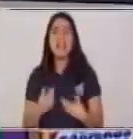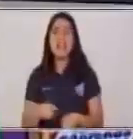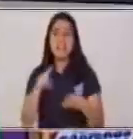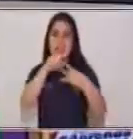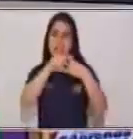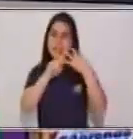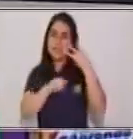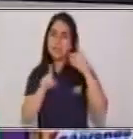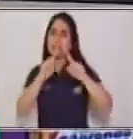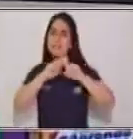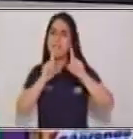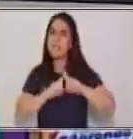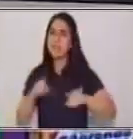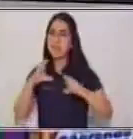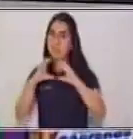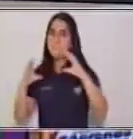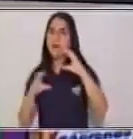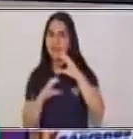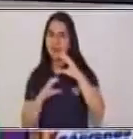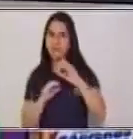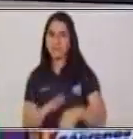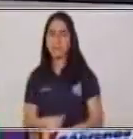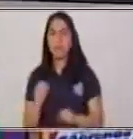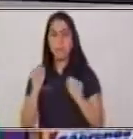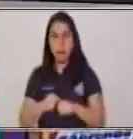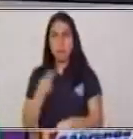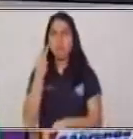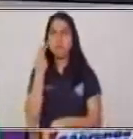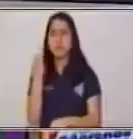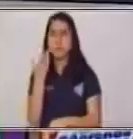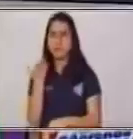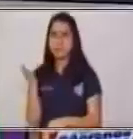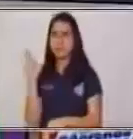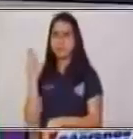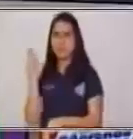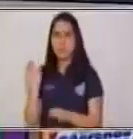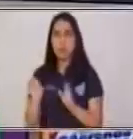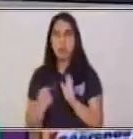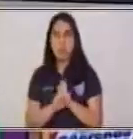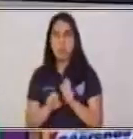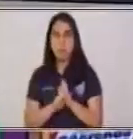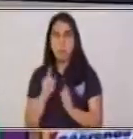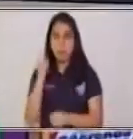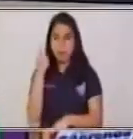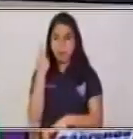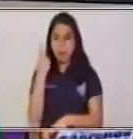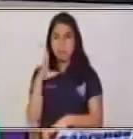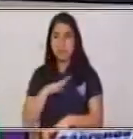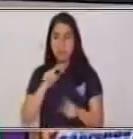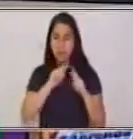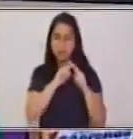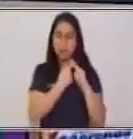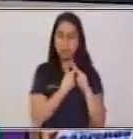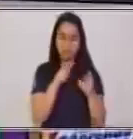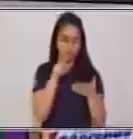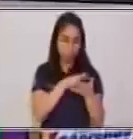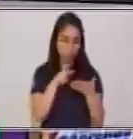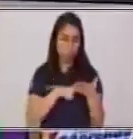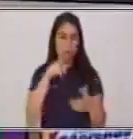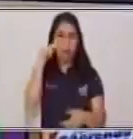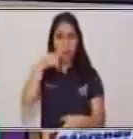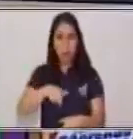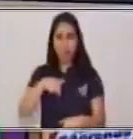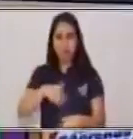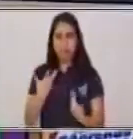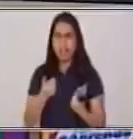veamos primero el texto de introducción. Este va a ser un texto por síntesis. Dice, en la actualidad, el